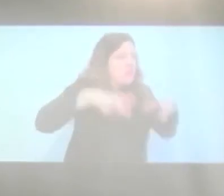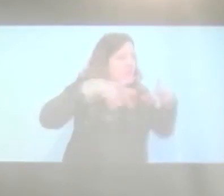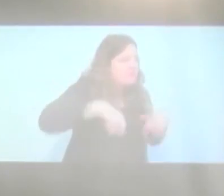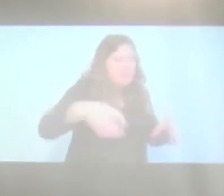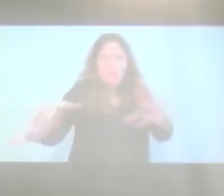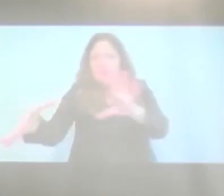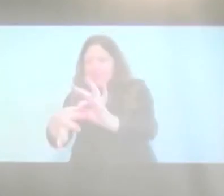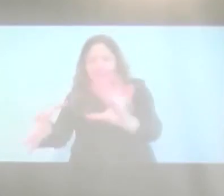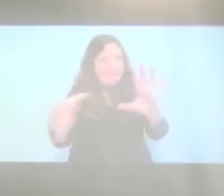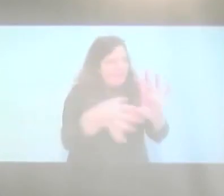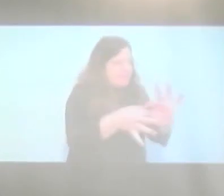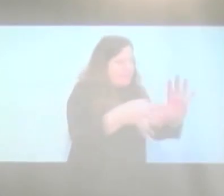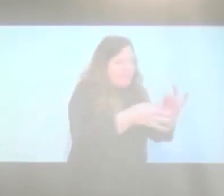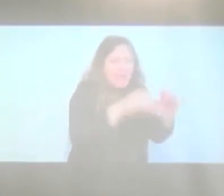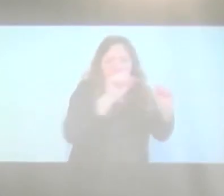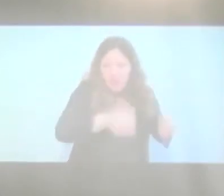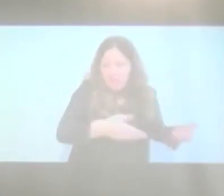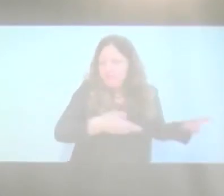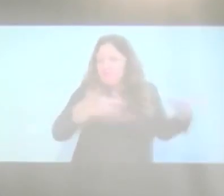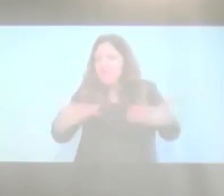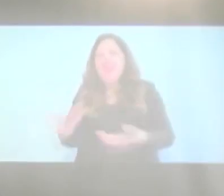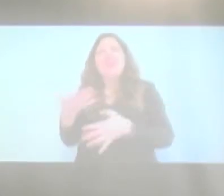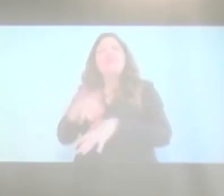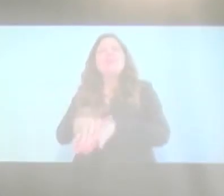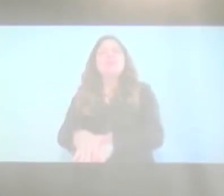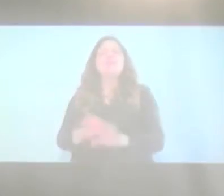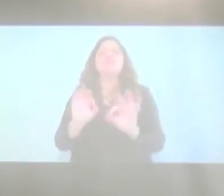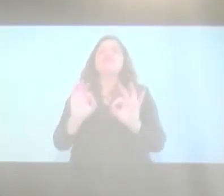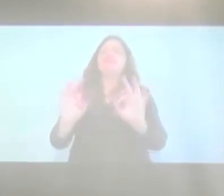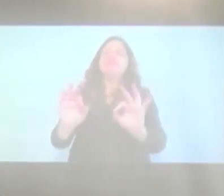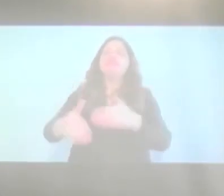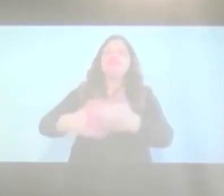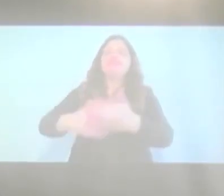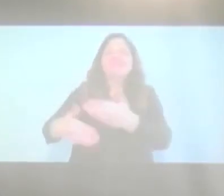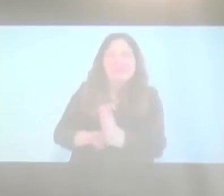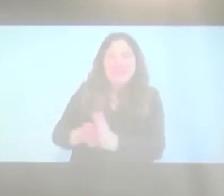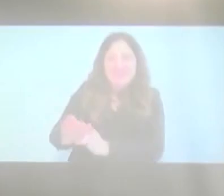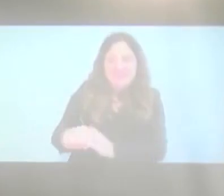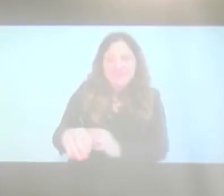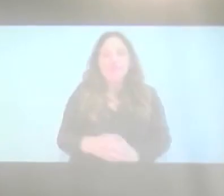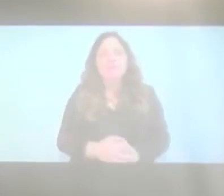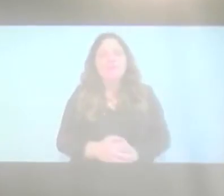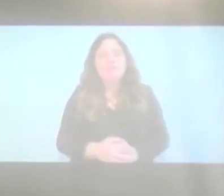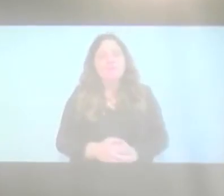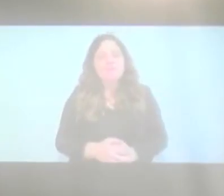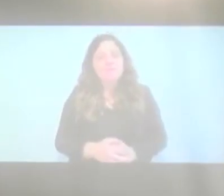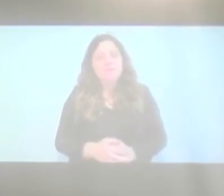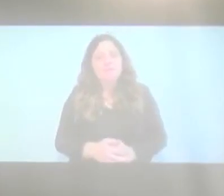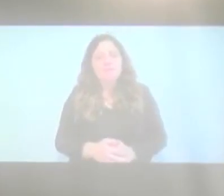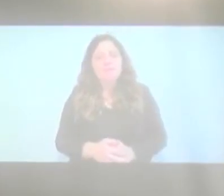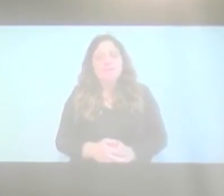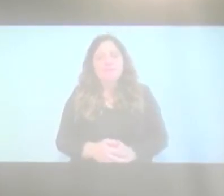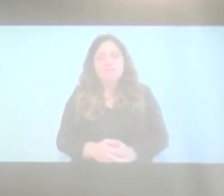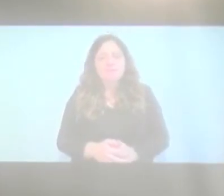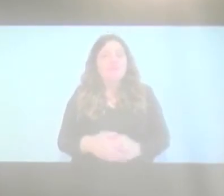puede condicionar el que se implementen este tipo de iniciativas o no, las distintas